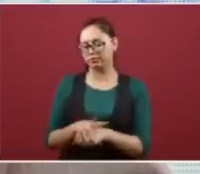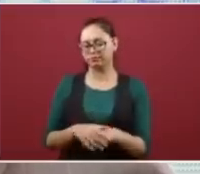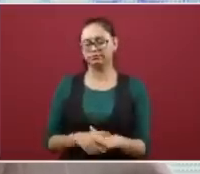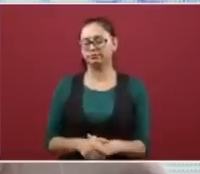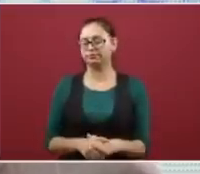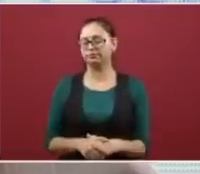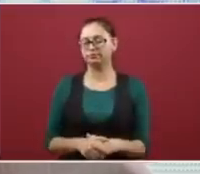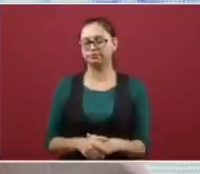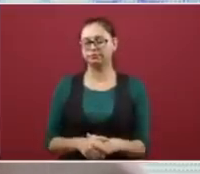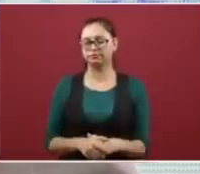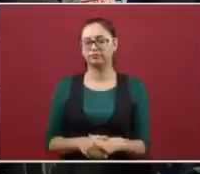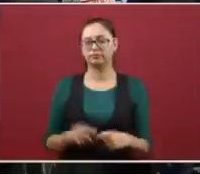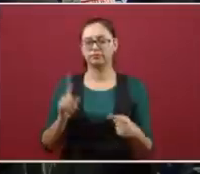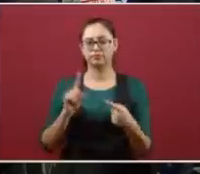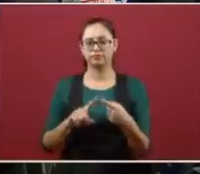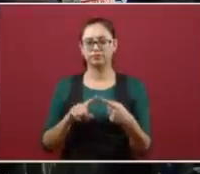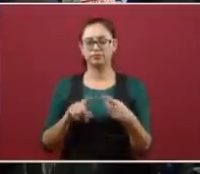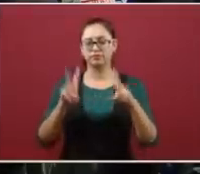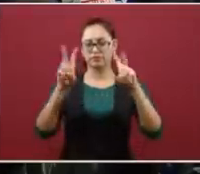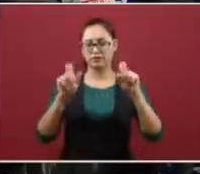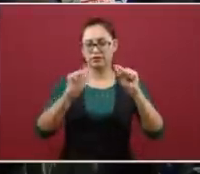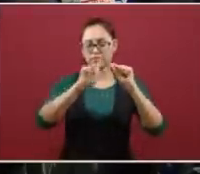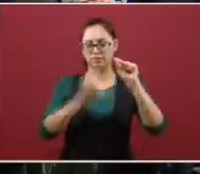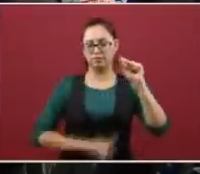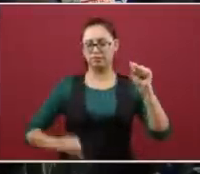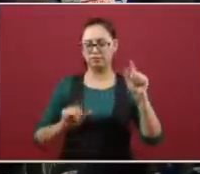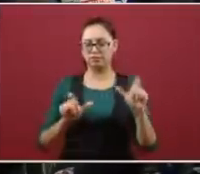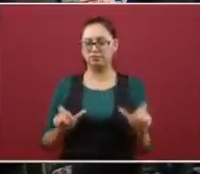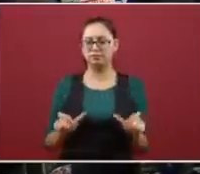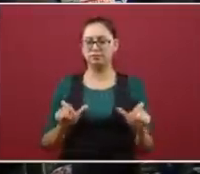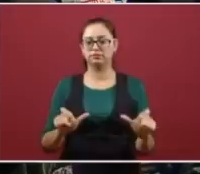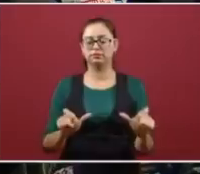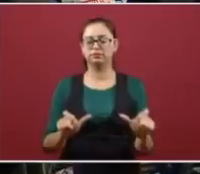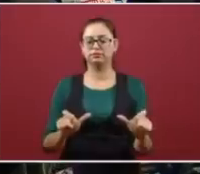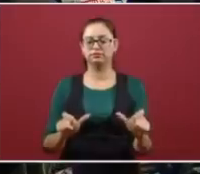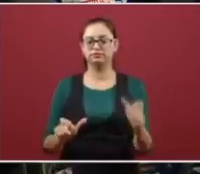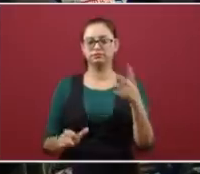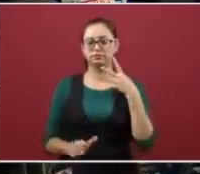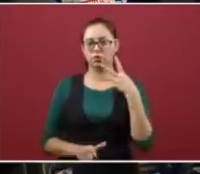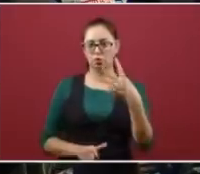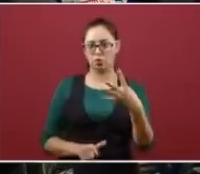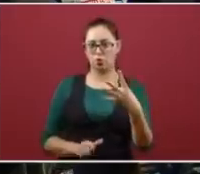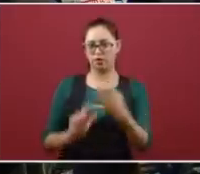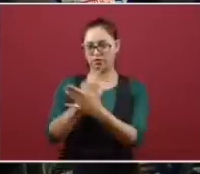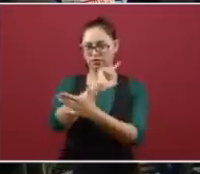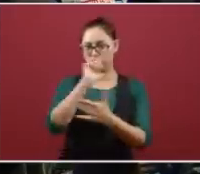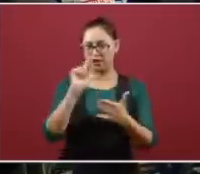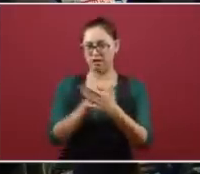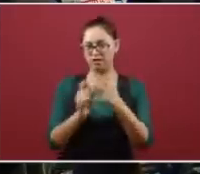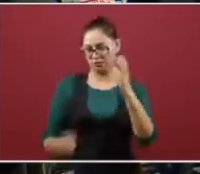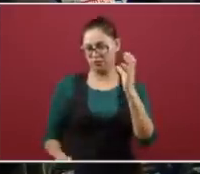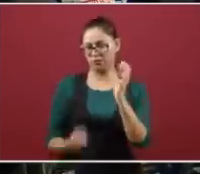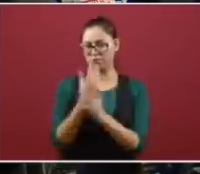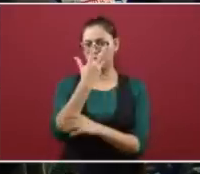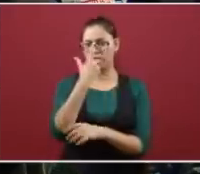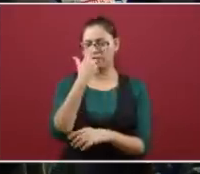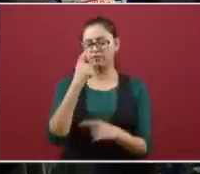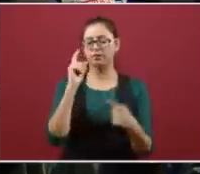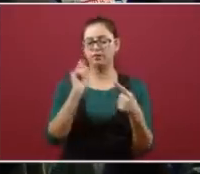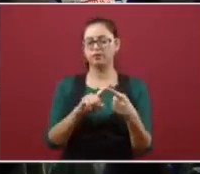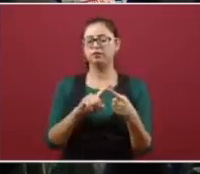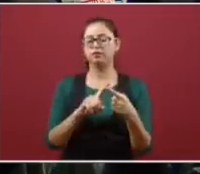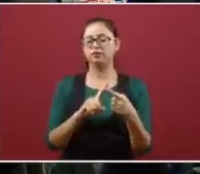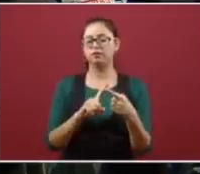en materia de guardia nacional tenemos 4 una nueva ley